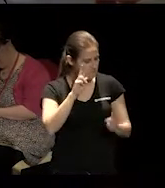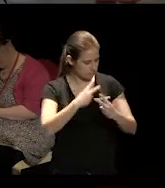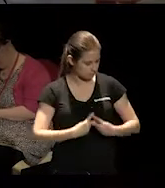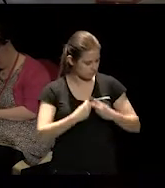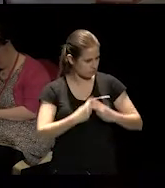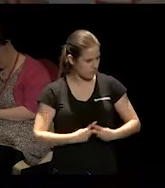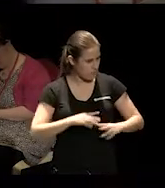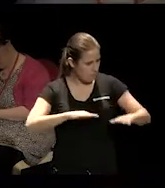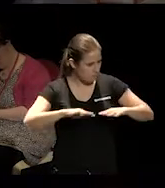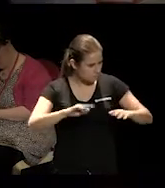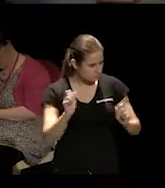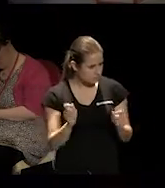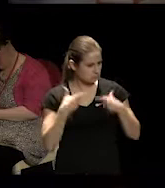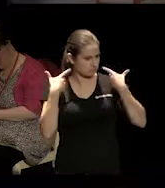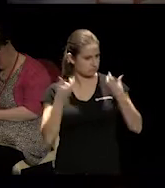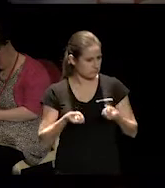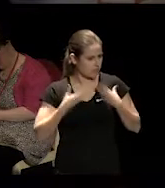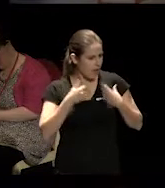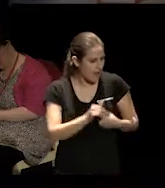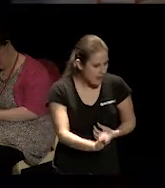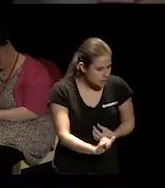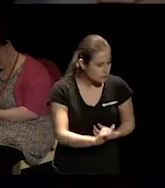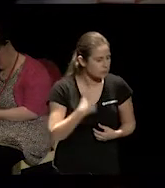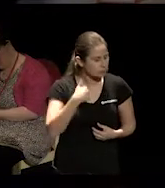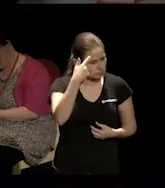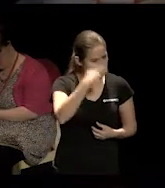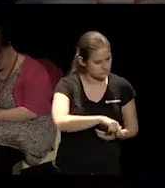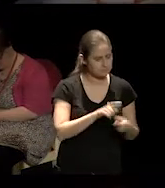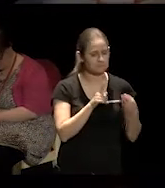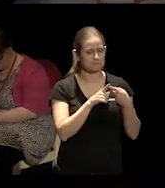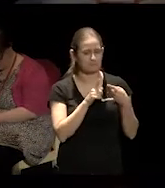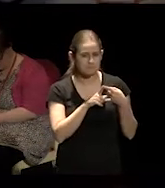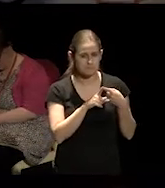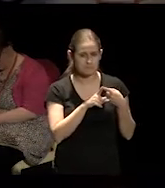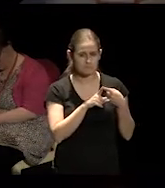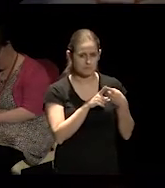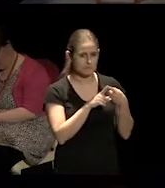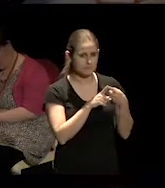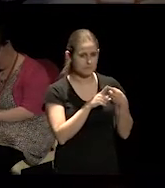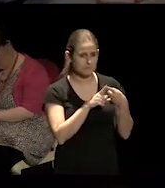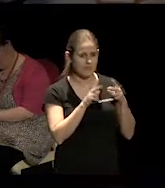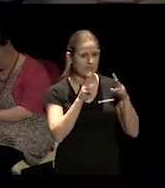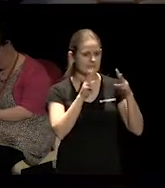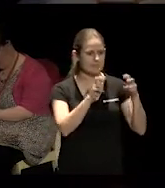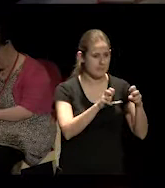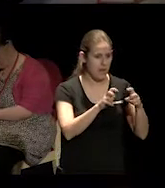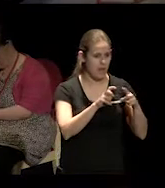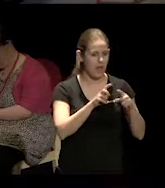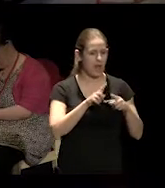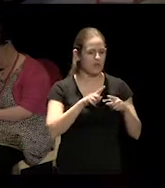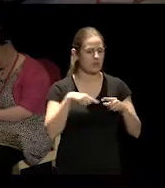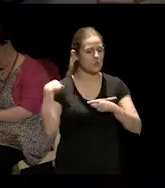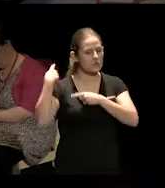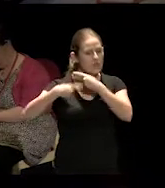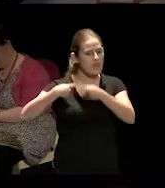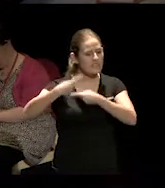mundo conoce, que vienen del SART, tanto en el tema de la sucesión, la oposición y sobre todo nos